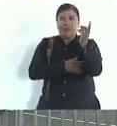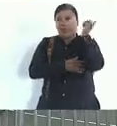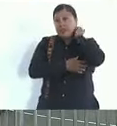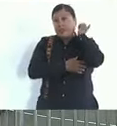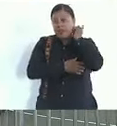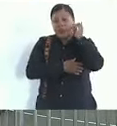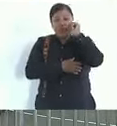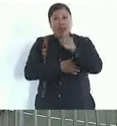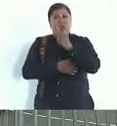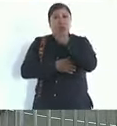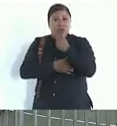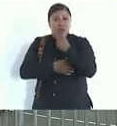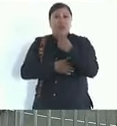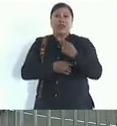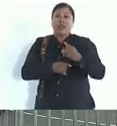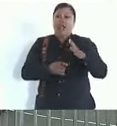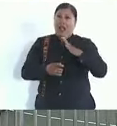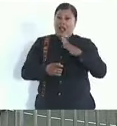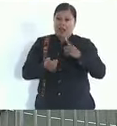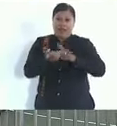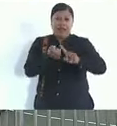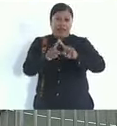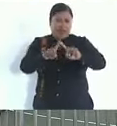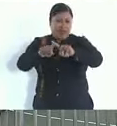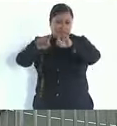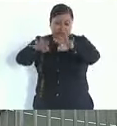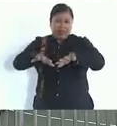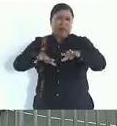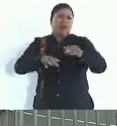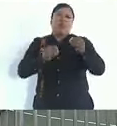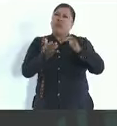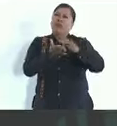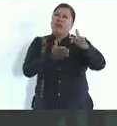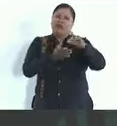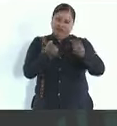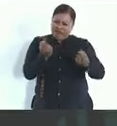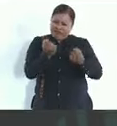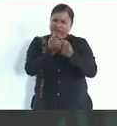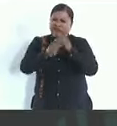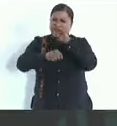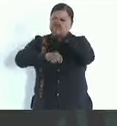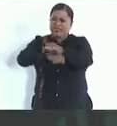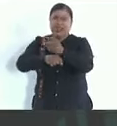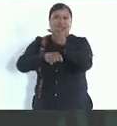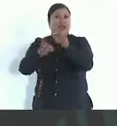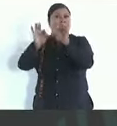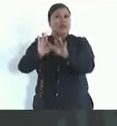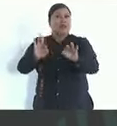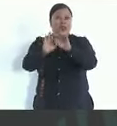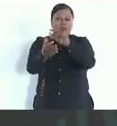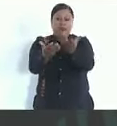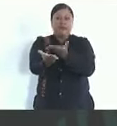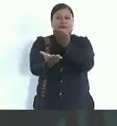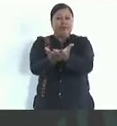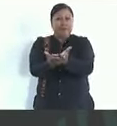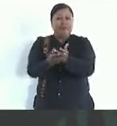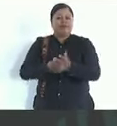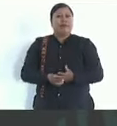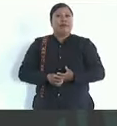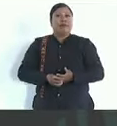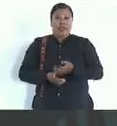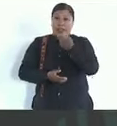a los diputados aquí presentes por sumarse a esta importante iniciativa.